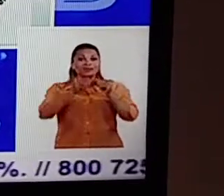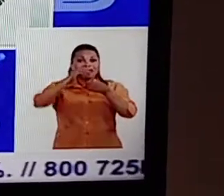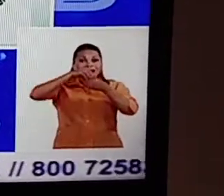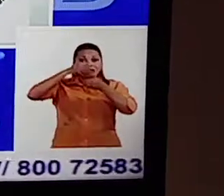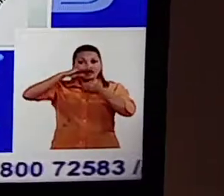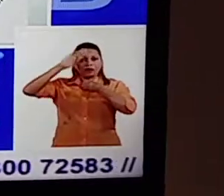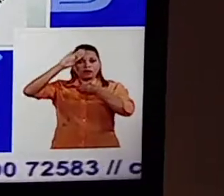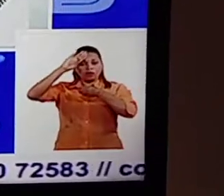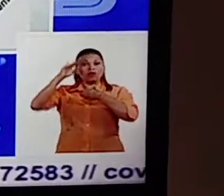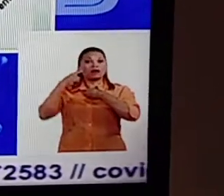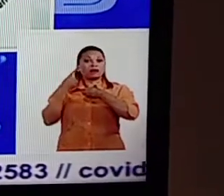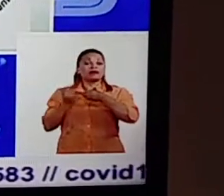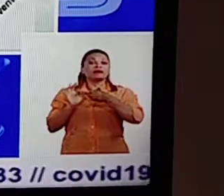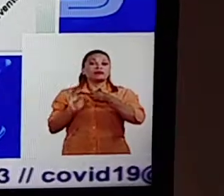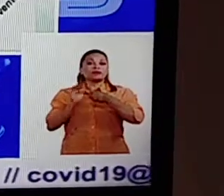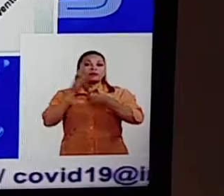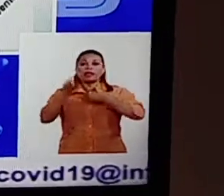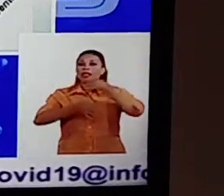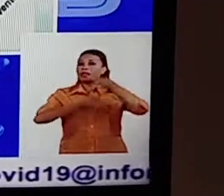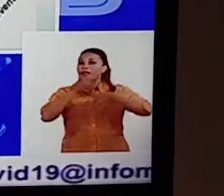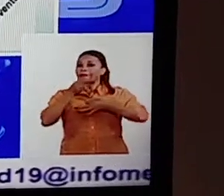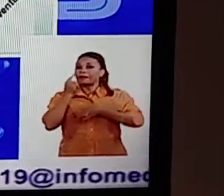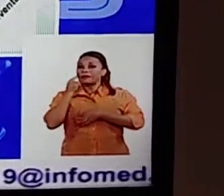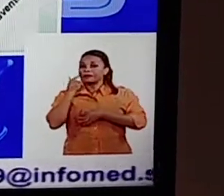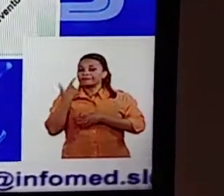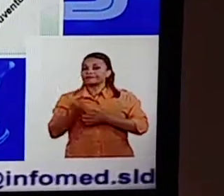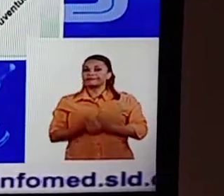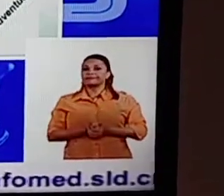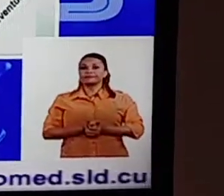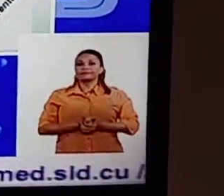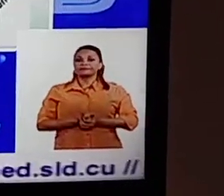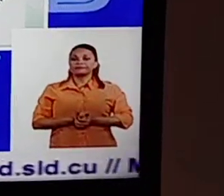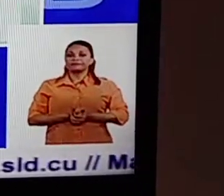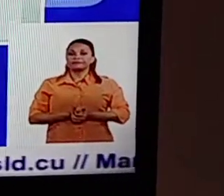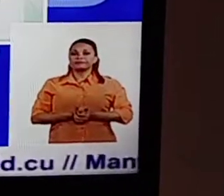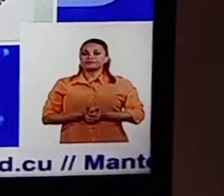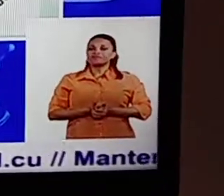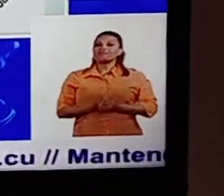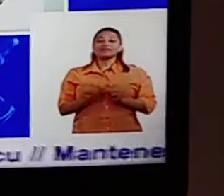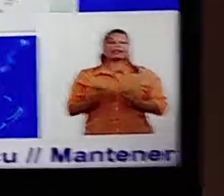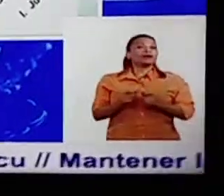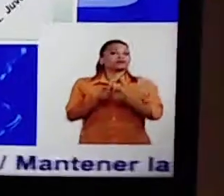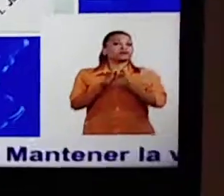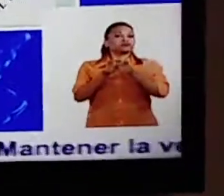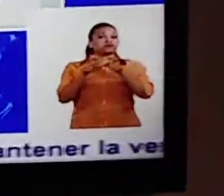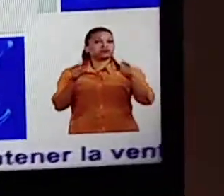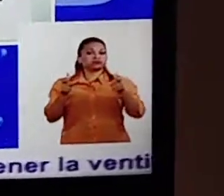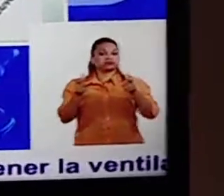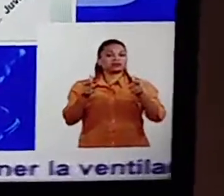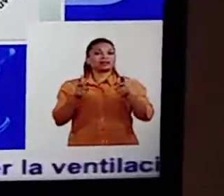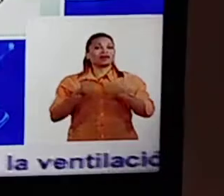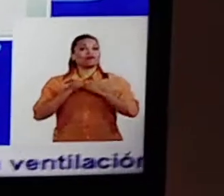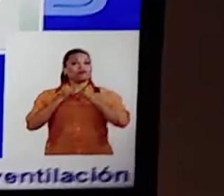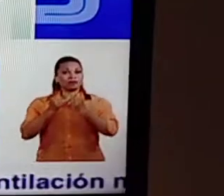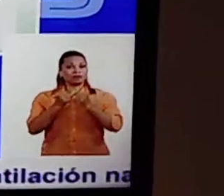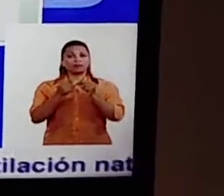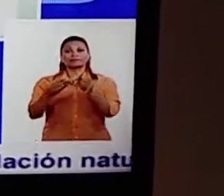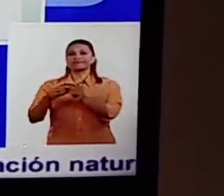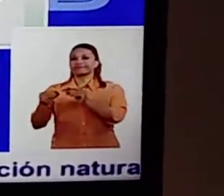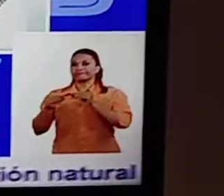bien está, como vamos a ver más adelante, mucho mayor, más intensa o